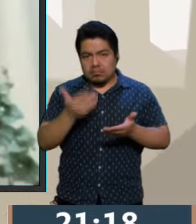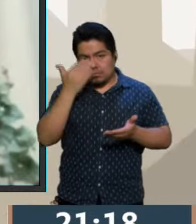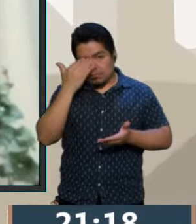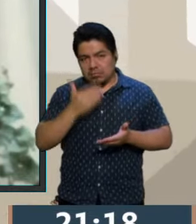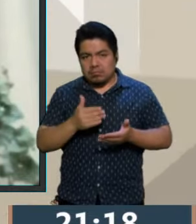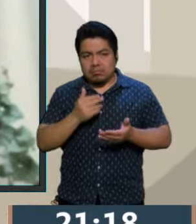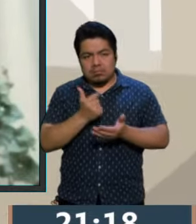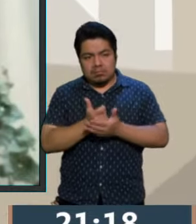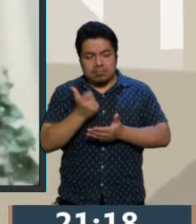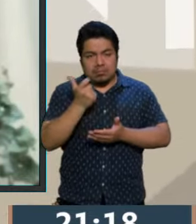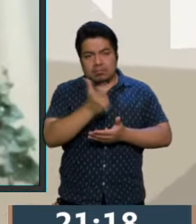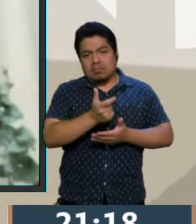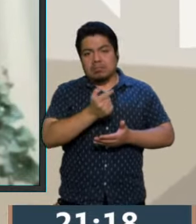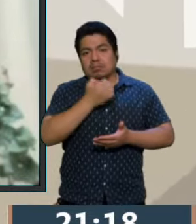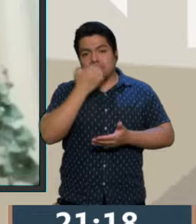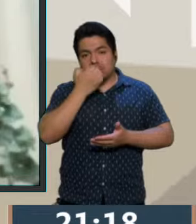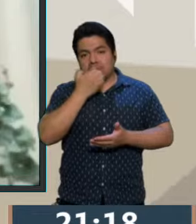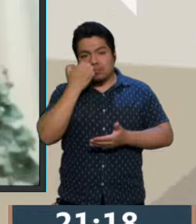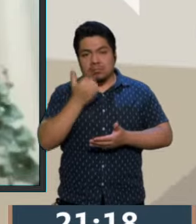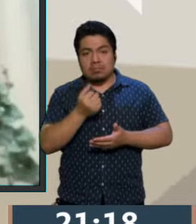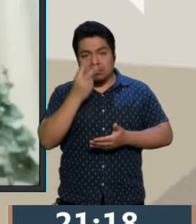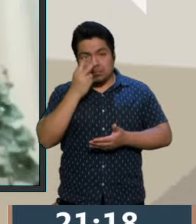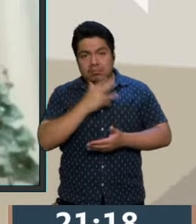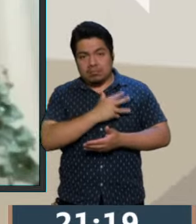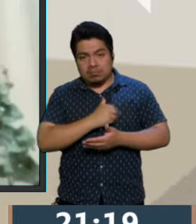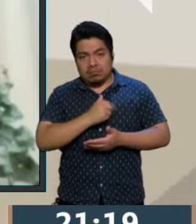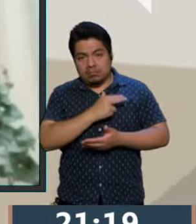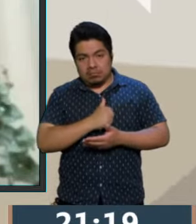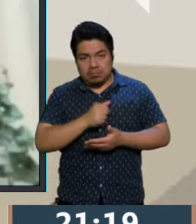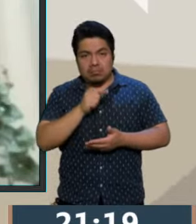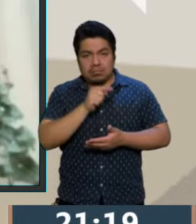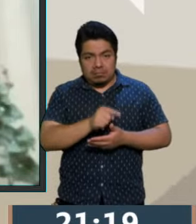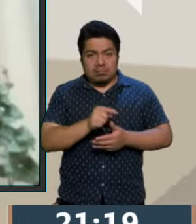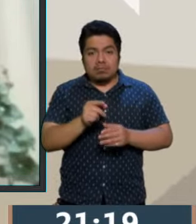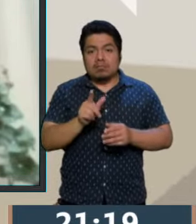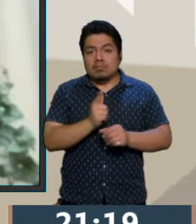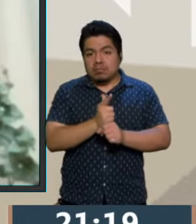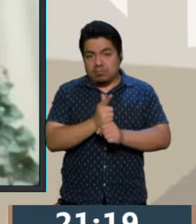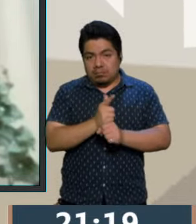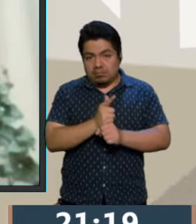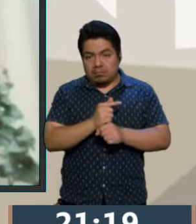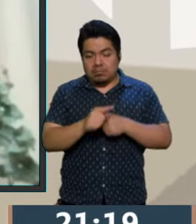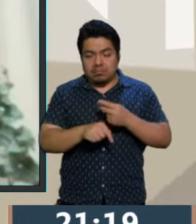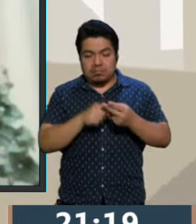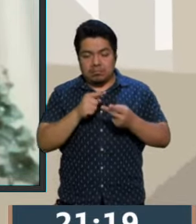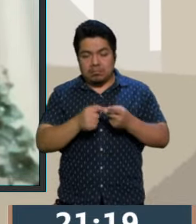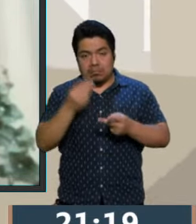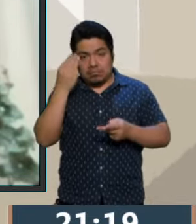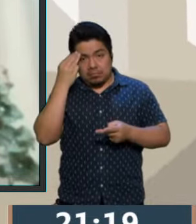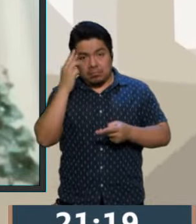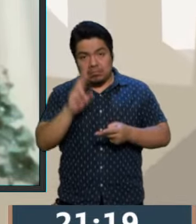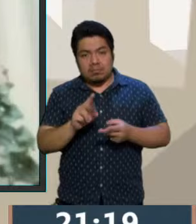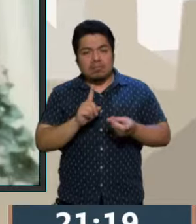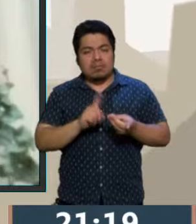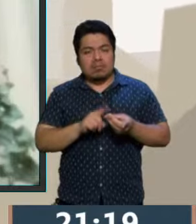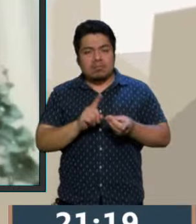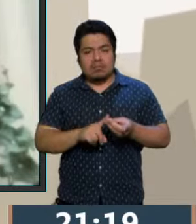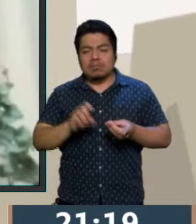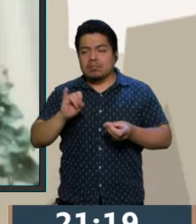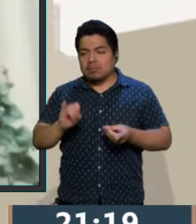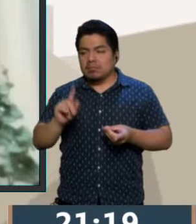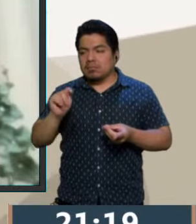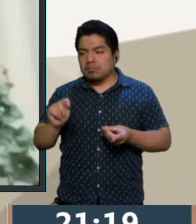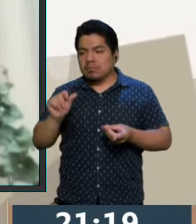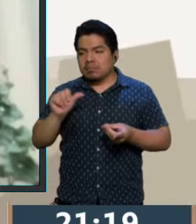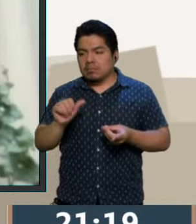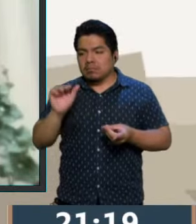el pago de las escuelas de los dos hijos, tanto en licenciatura como en maestría en el ITAM. Se lo